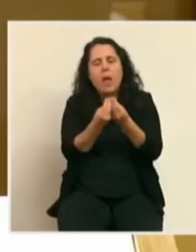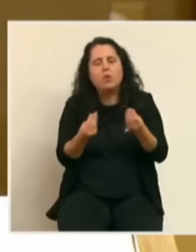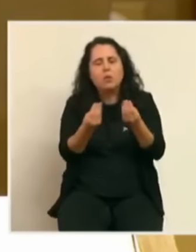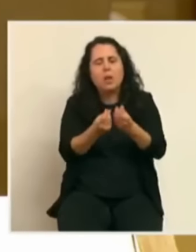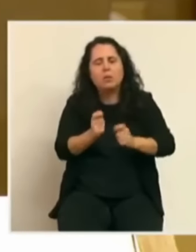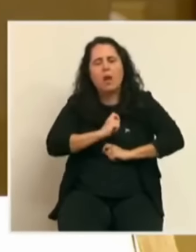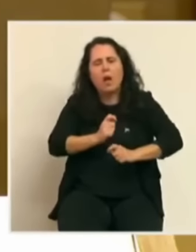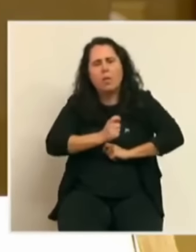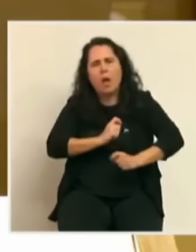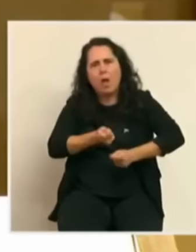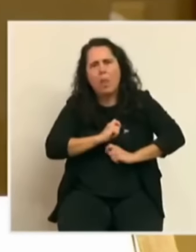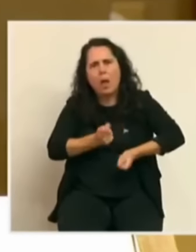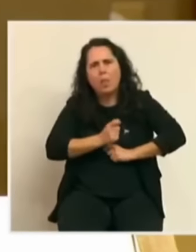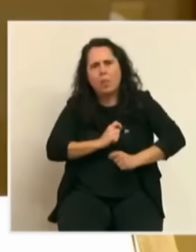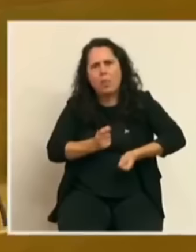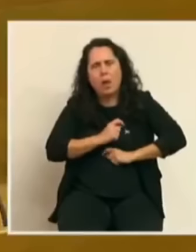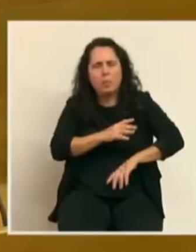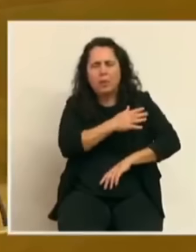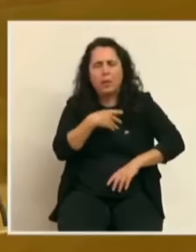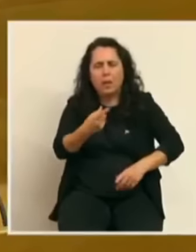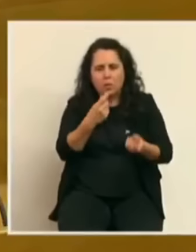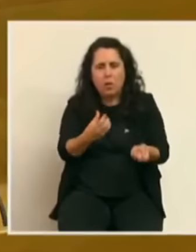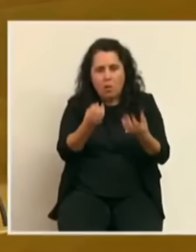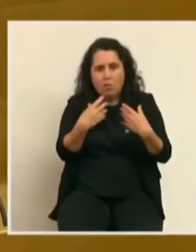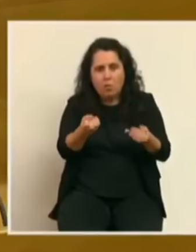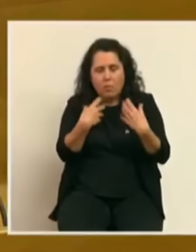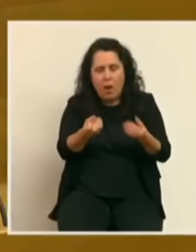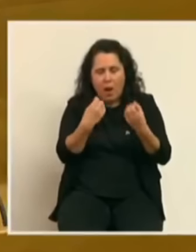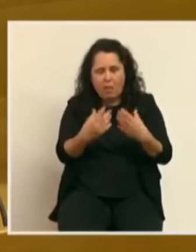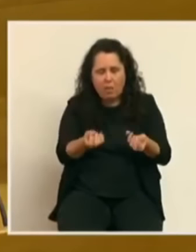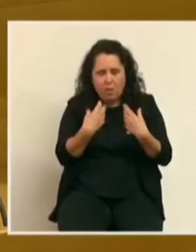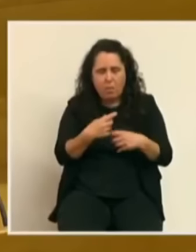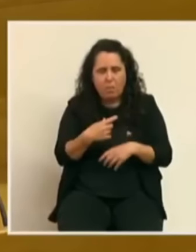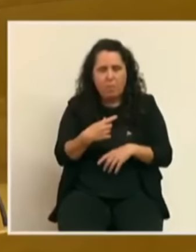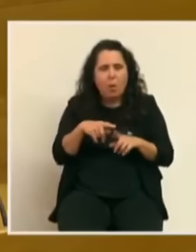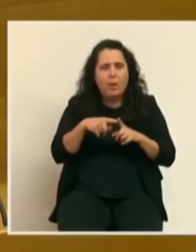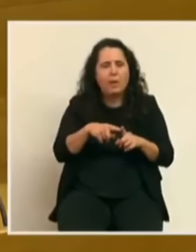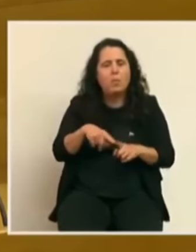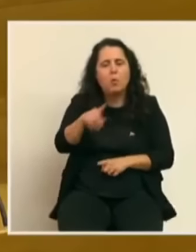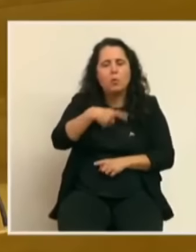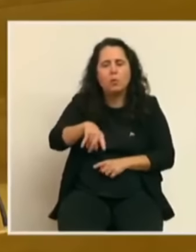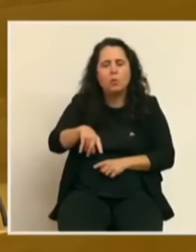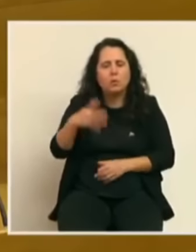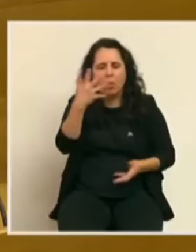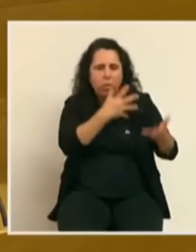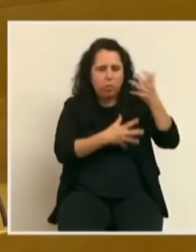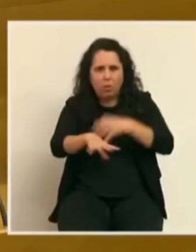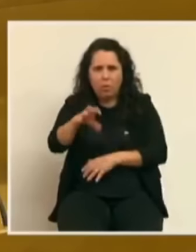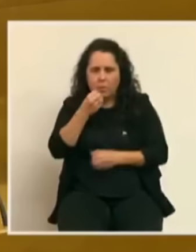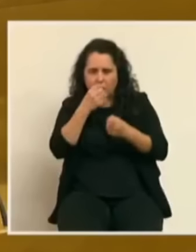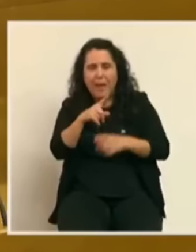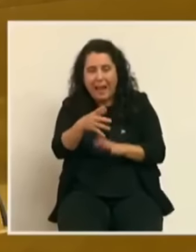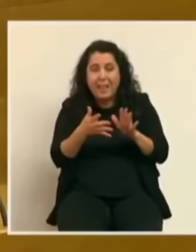y datos, precisamente, con un exceso de información que impida entender bien lo que ha ocurrido. Ahí ha sido muy